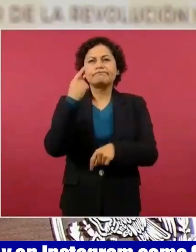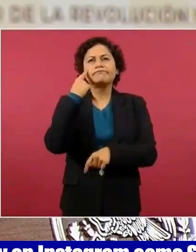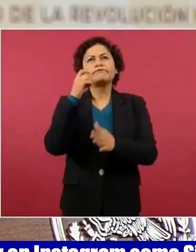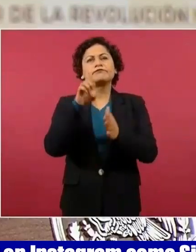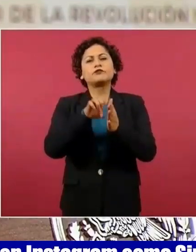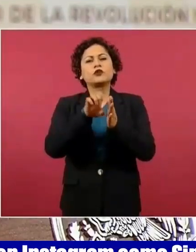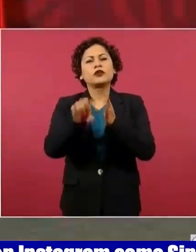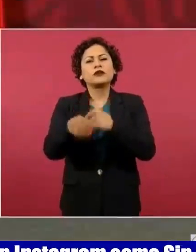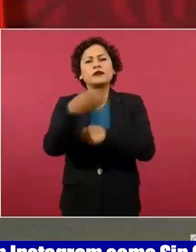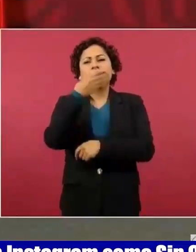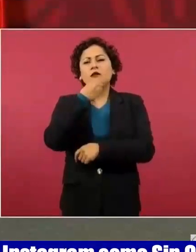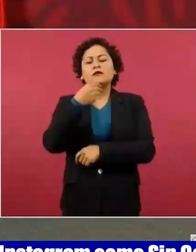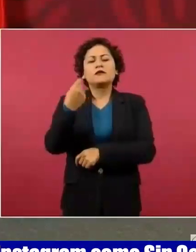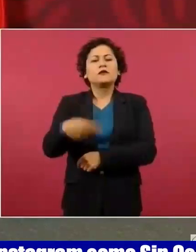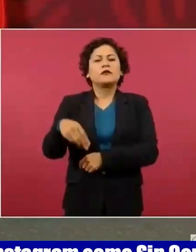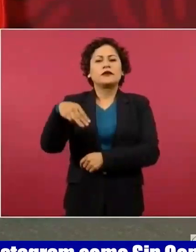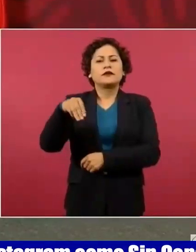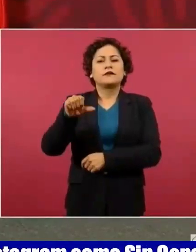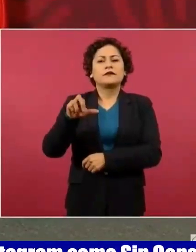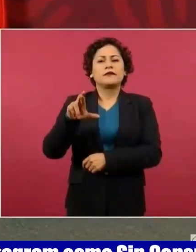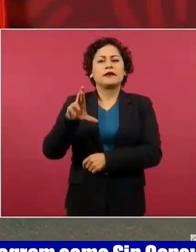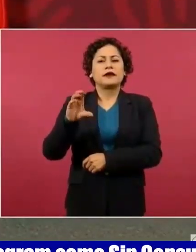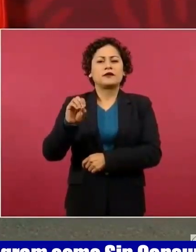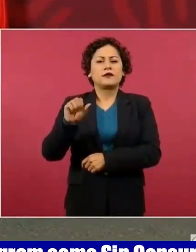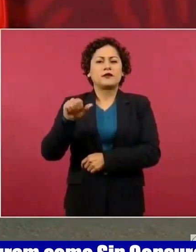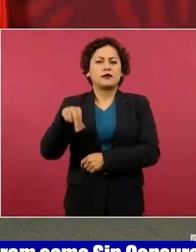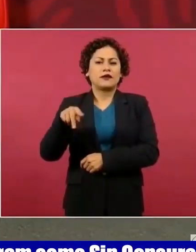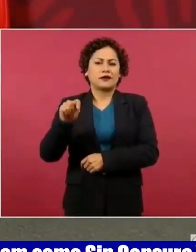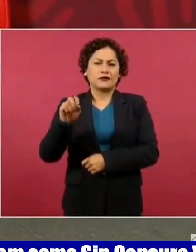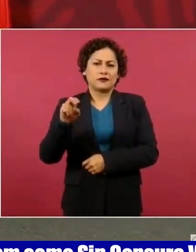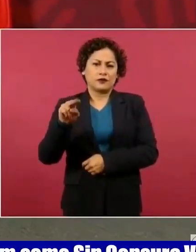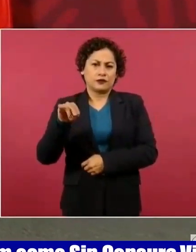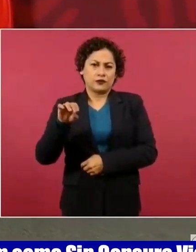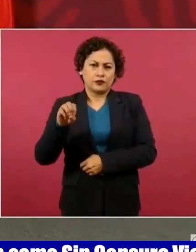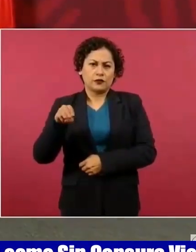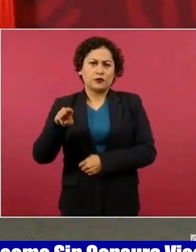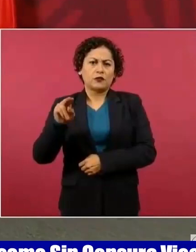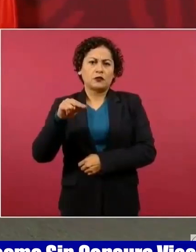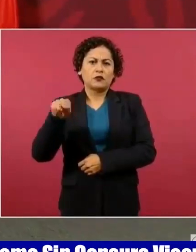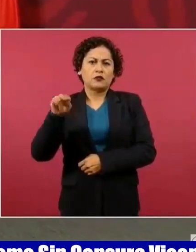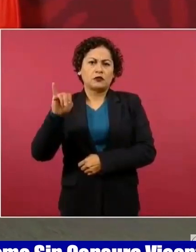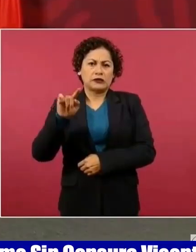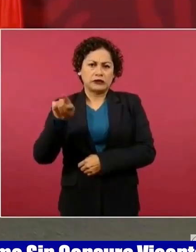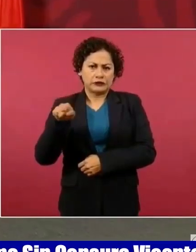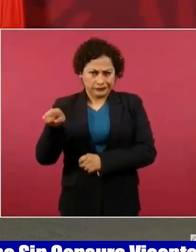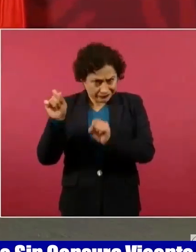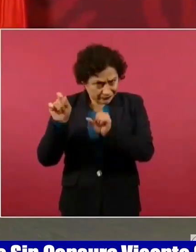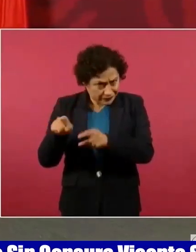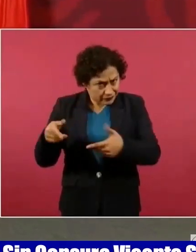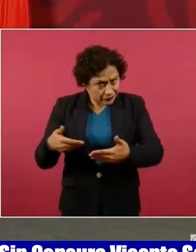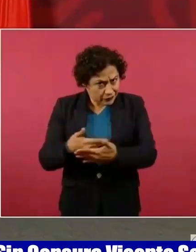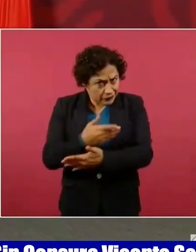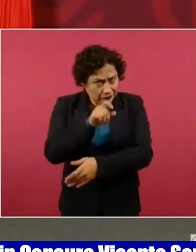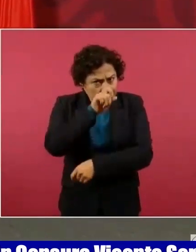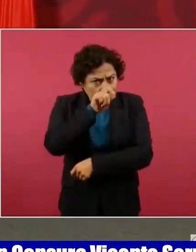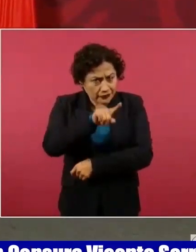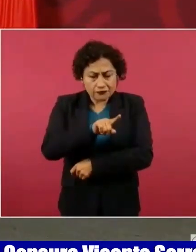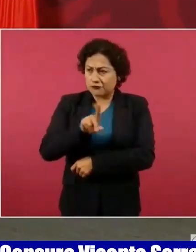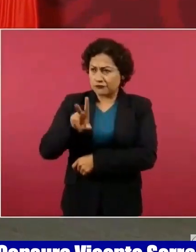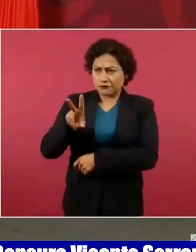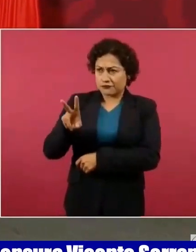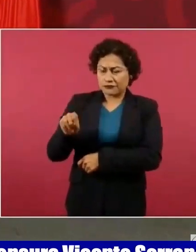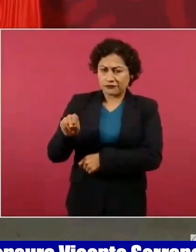nada, que va a aplicar aquella de que es dueño de su silencio y rehén de lo que dice, pues todo lo que diga